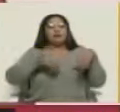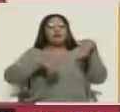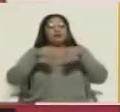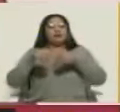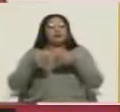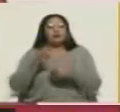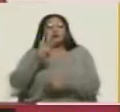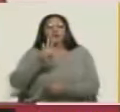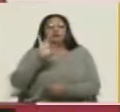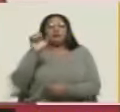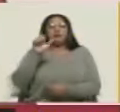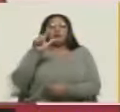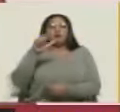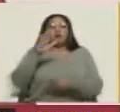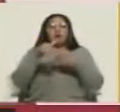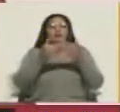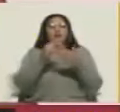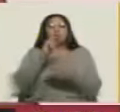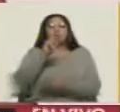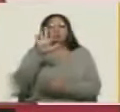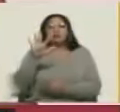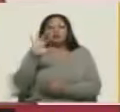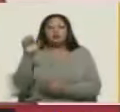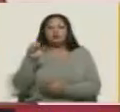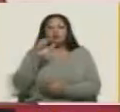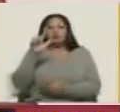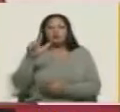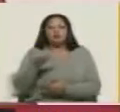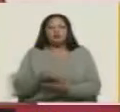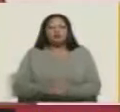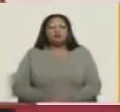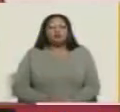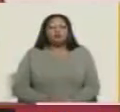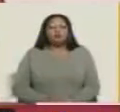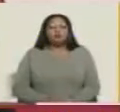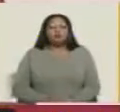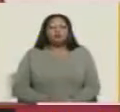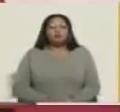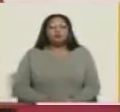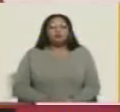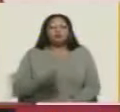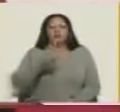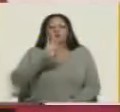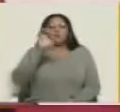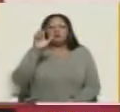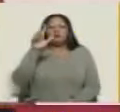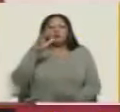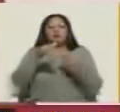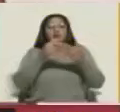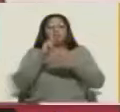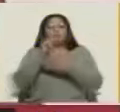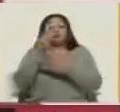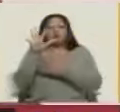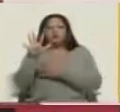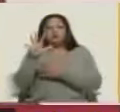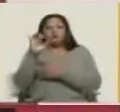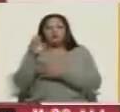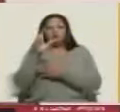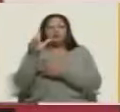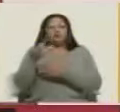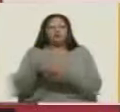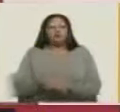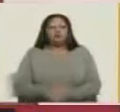del 4 de julio al 25 de julio. 4 de julio al 25 de julio, campaña electoral. Nosotros